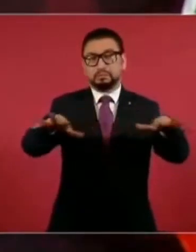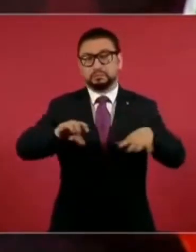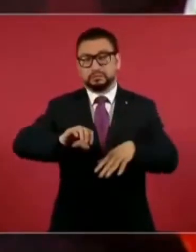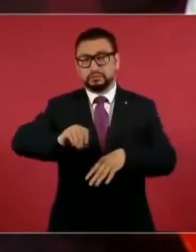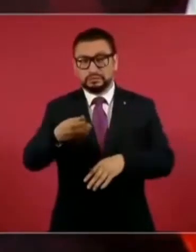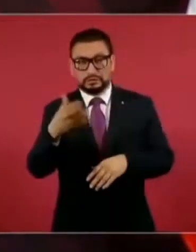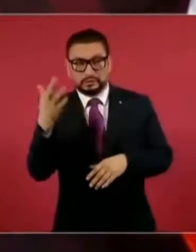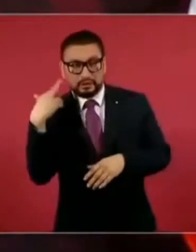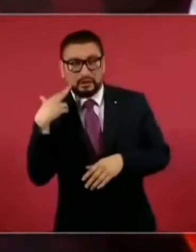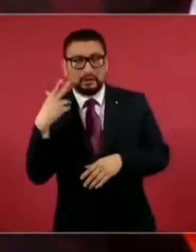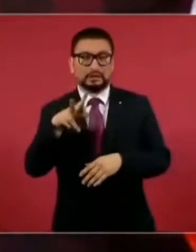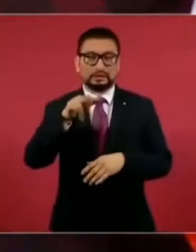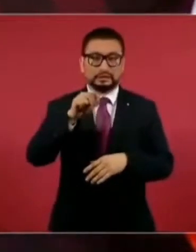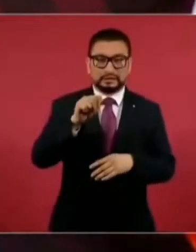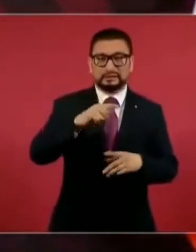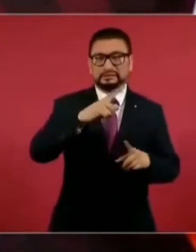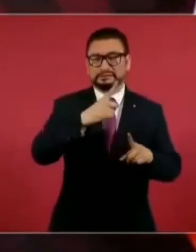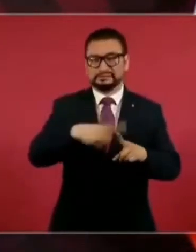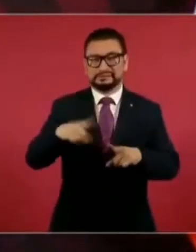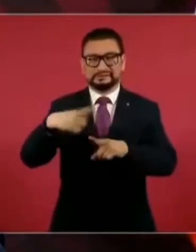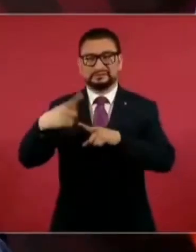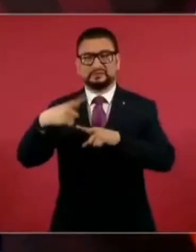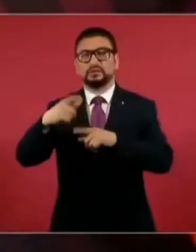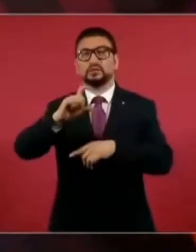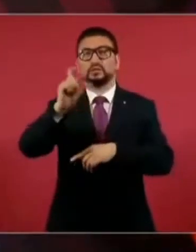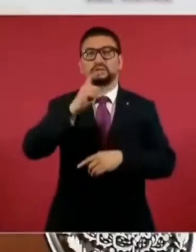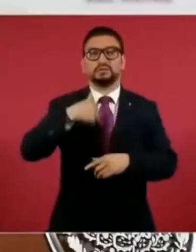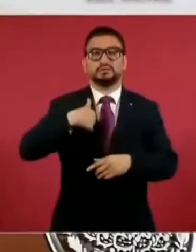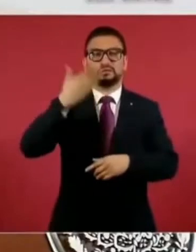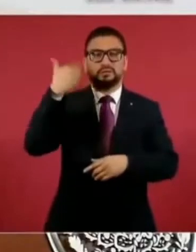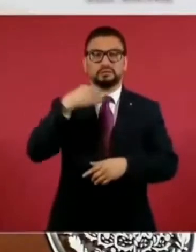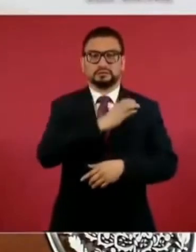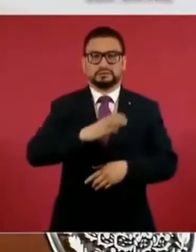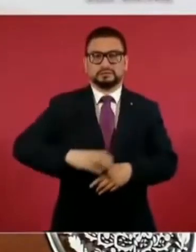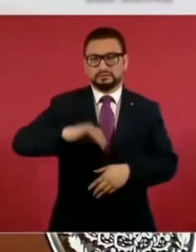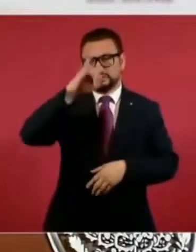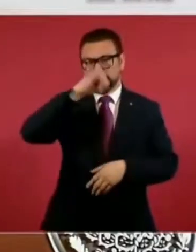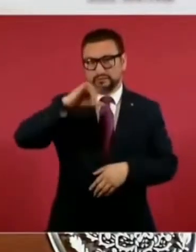en televisión, cuando fui candidato a jefe de gobierno,